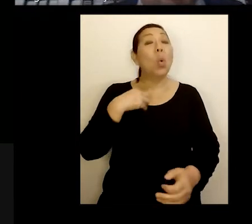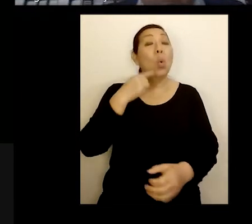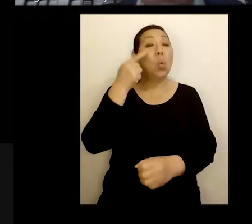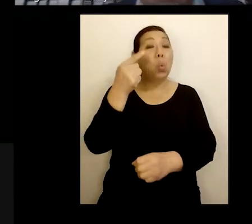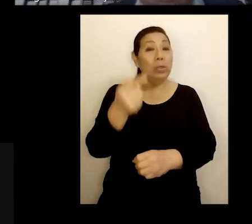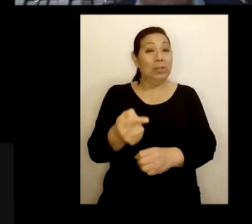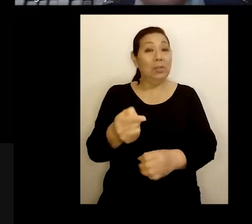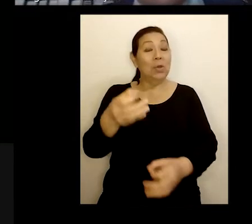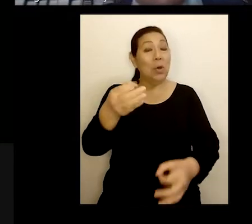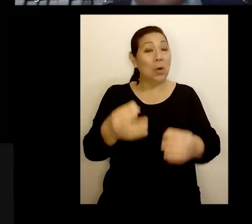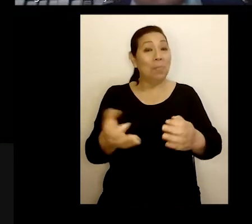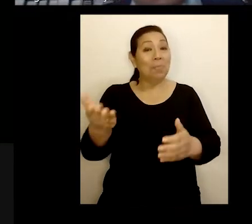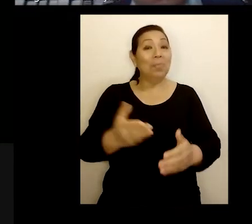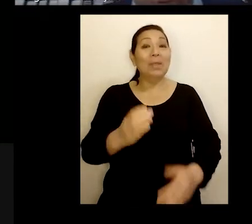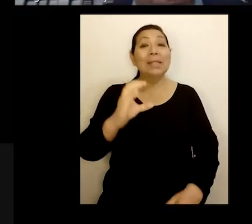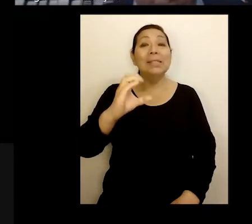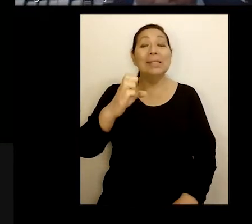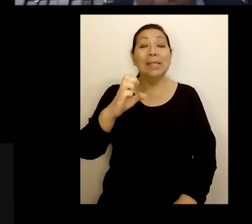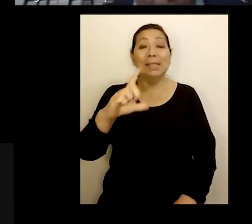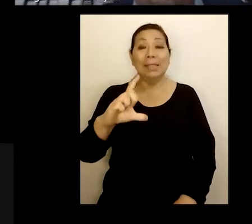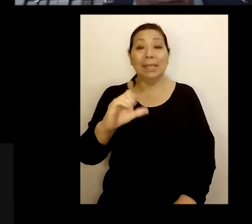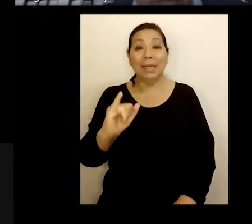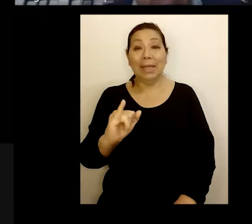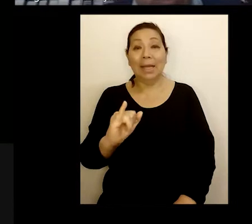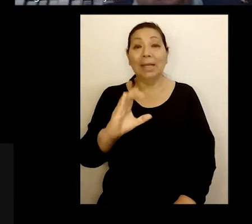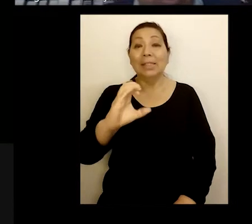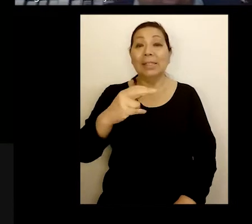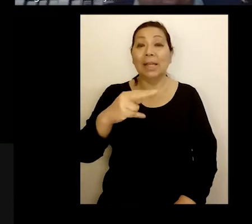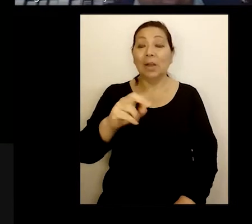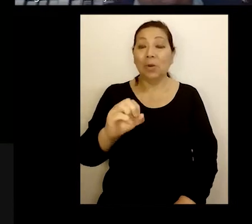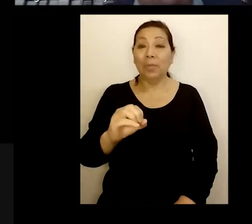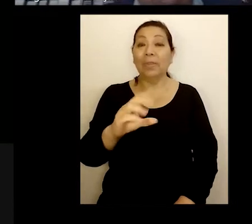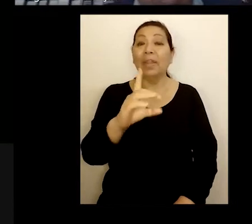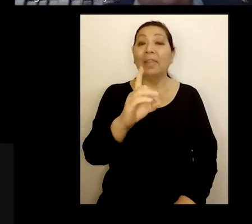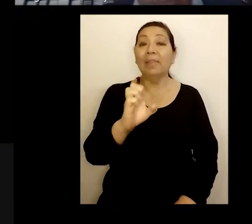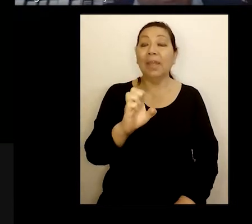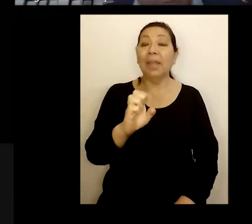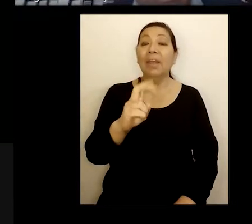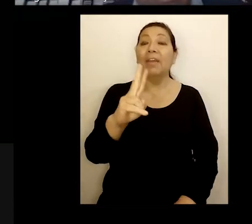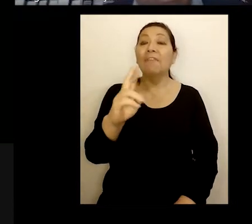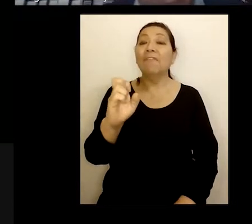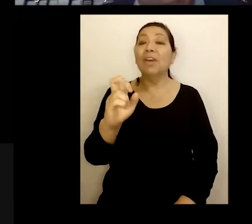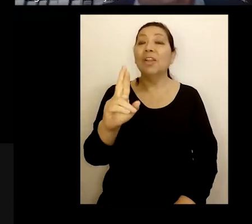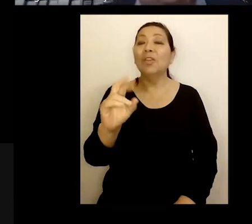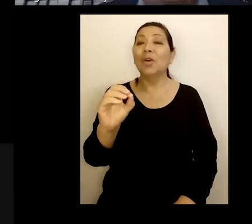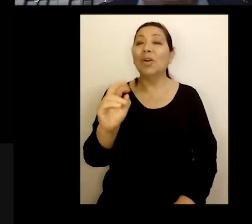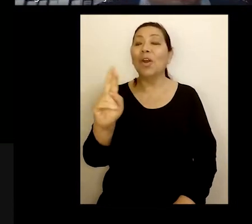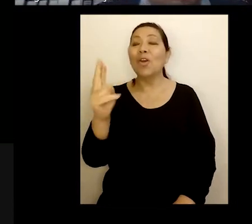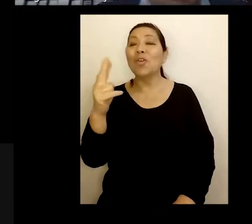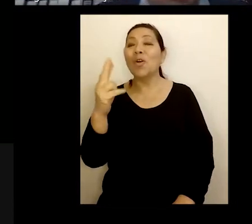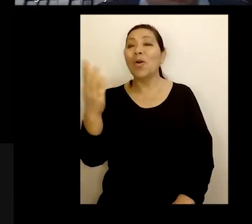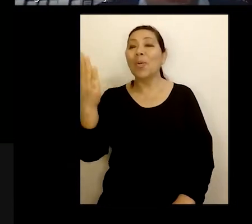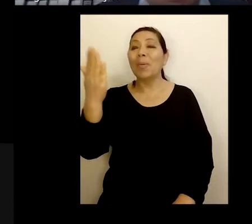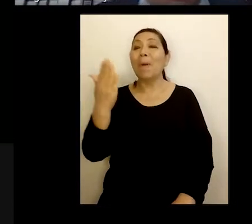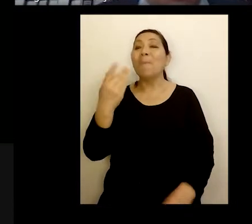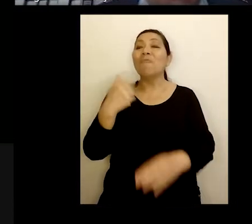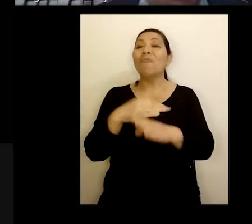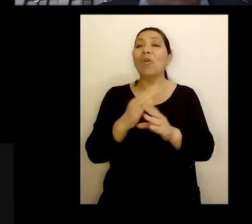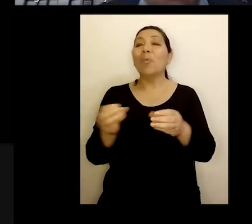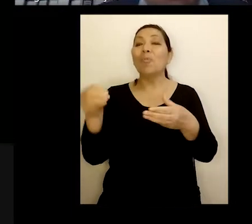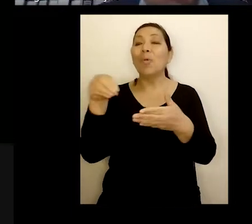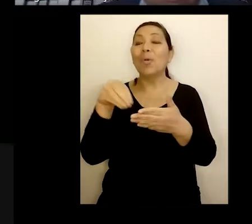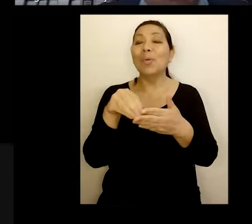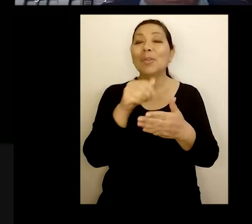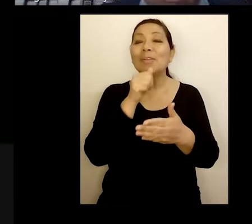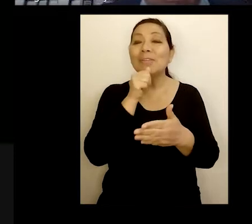oral, la procesada Cecilia Chacón de Betori fue declarada reo contumaz, formándose el